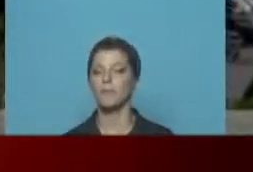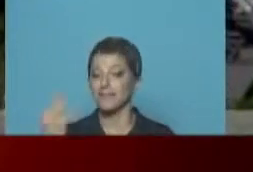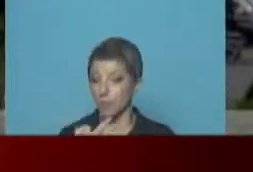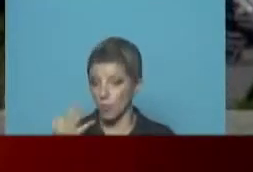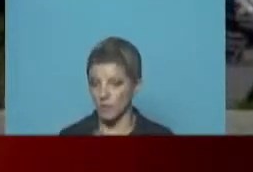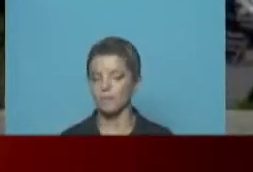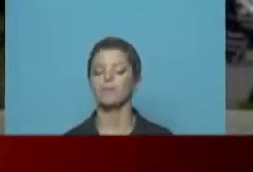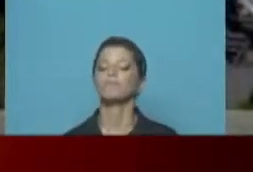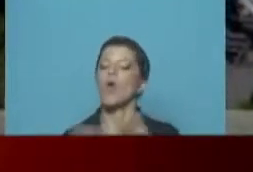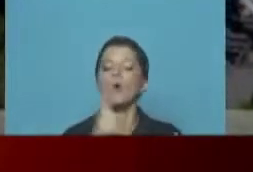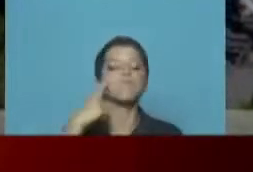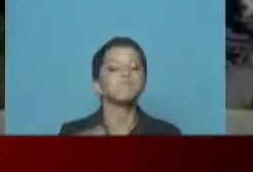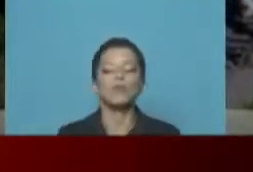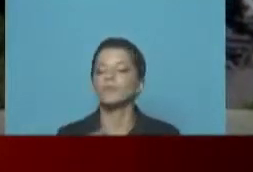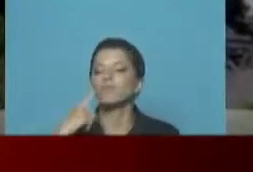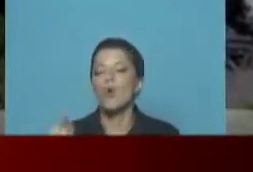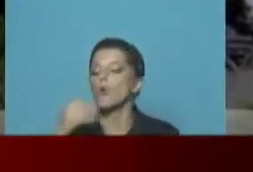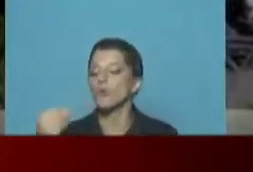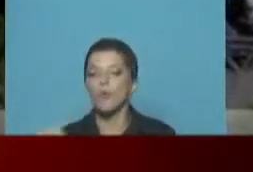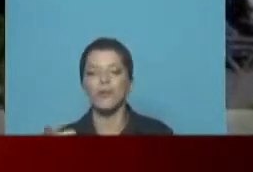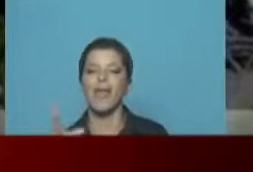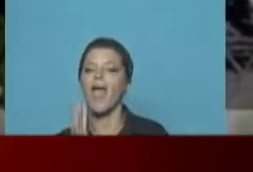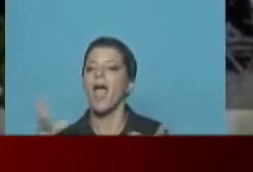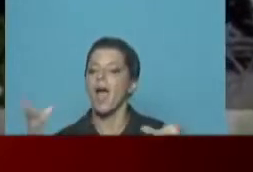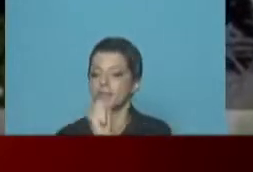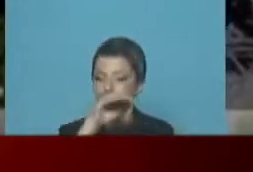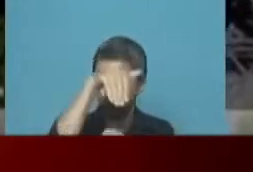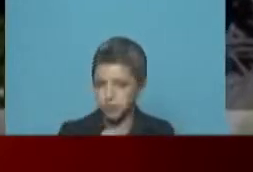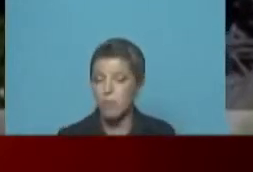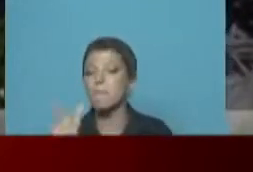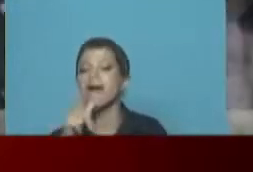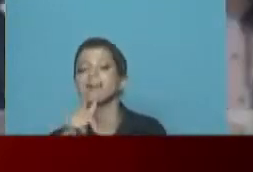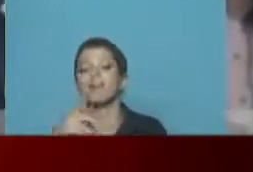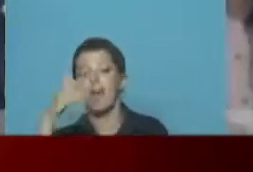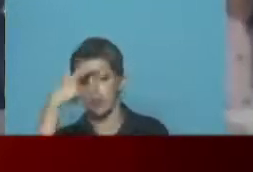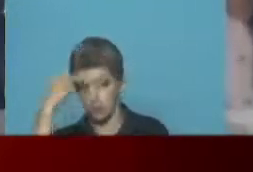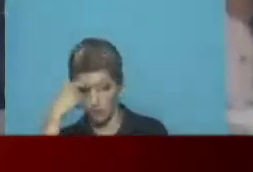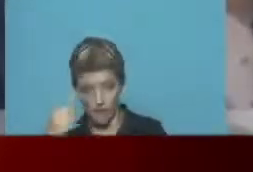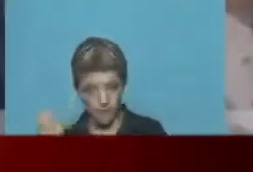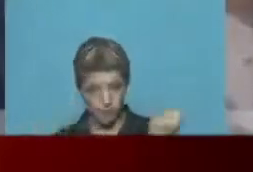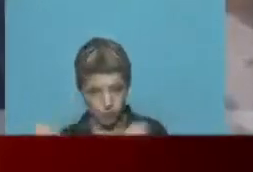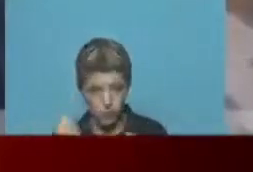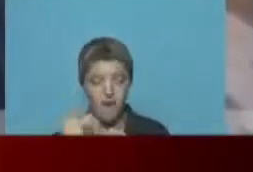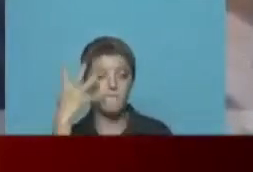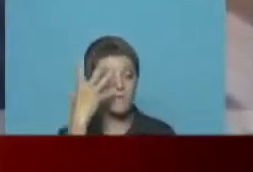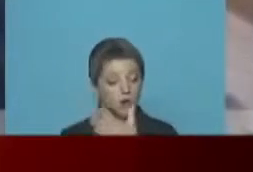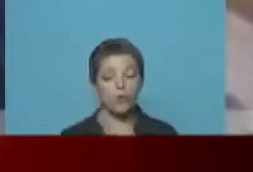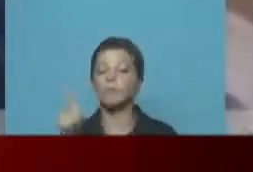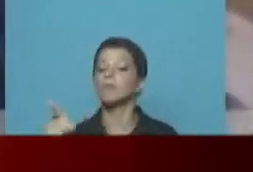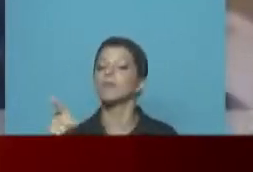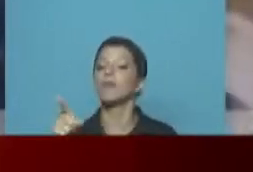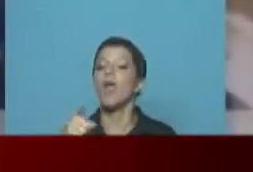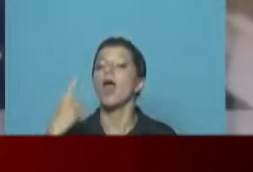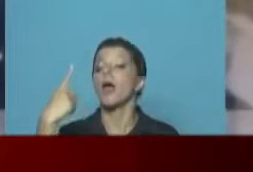propiciado, se ha dado la novedad de que solamente se han podido justificar de esos 63 millones de pesos